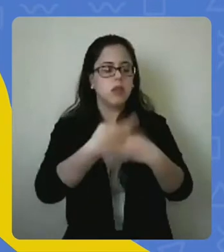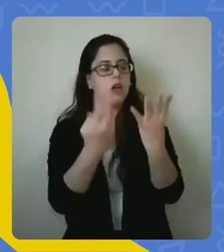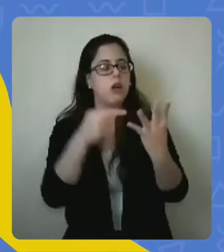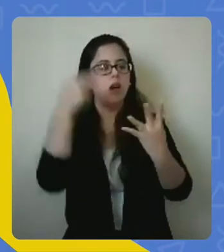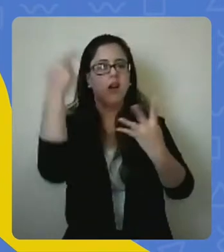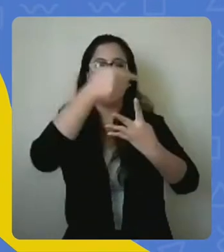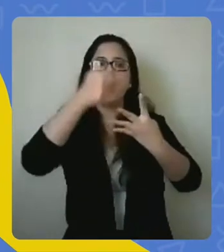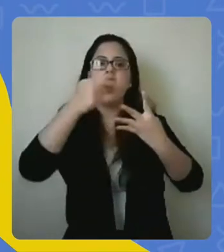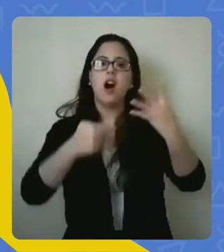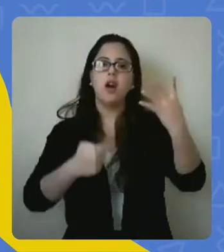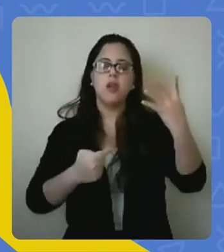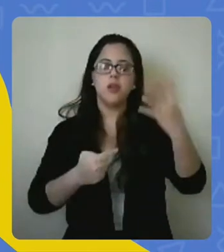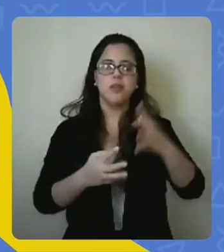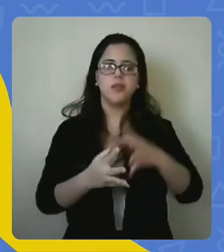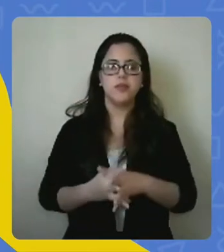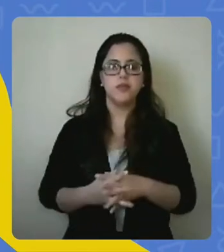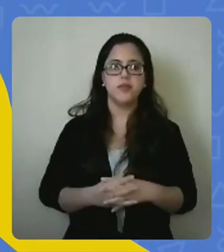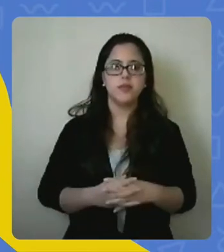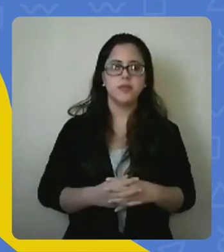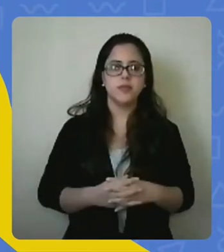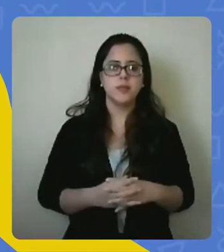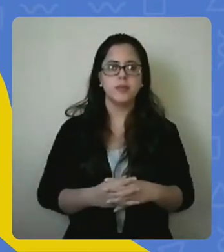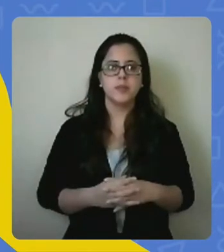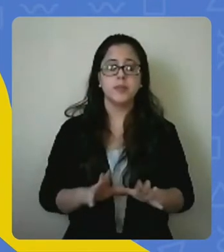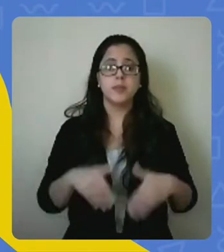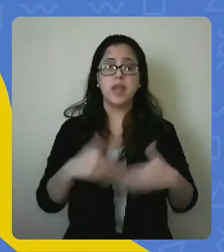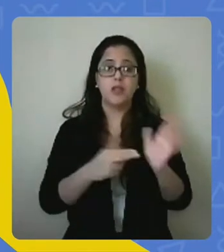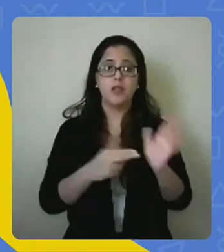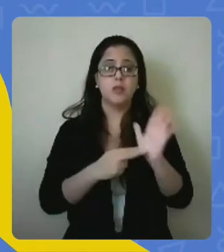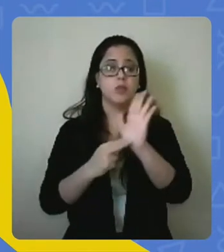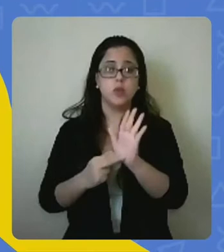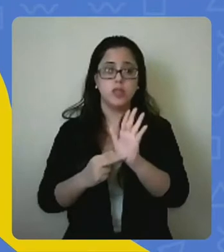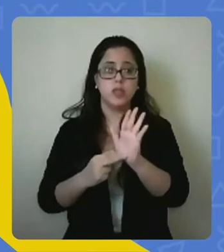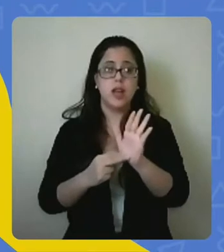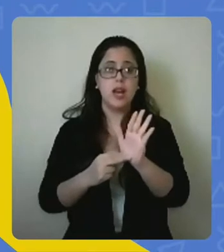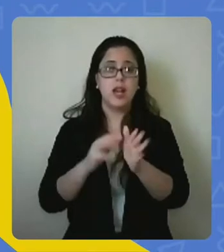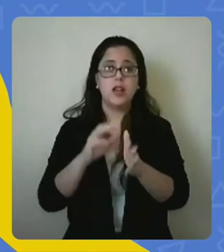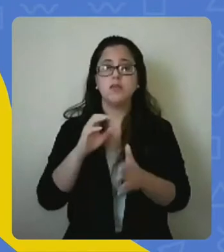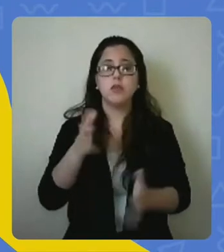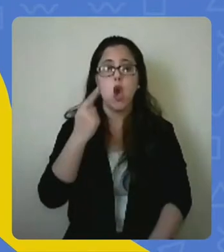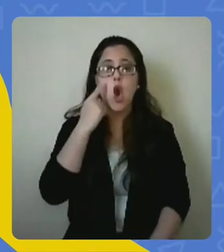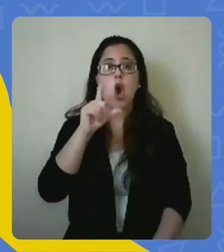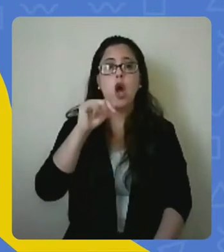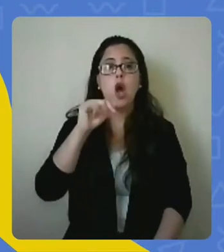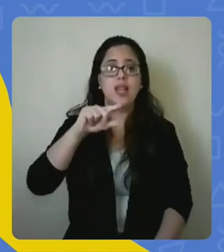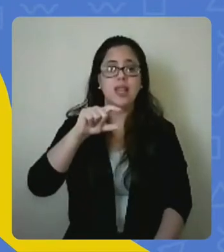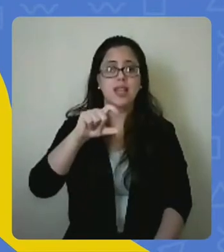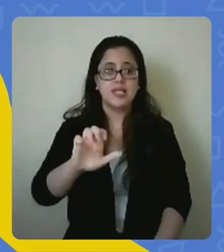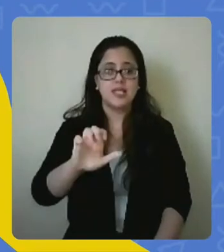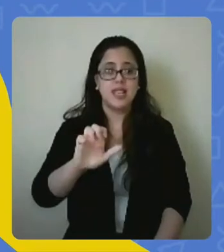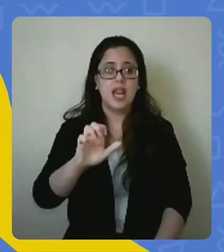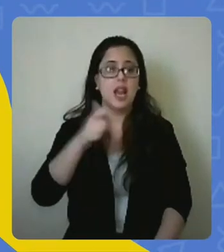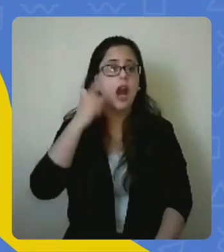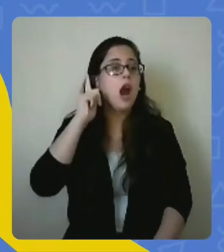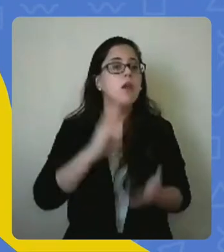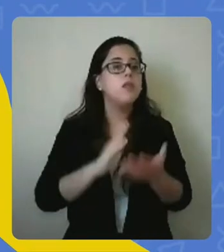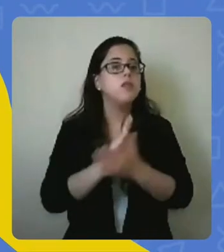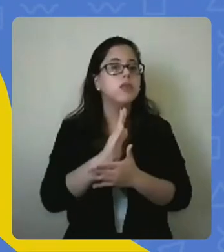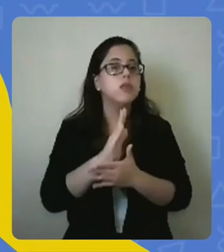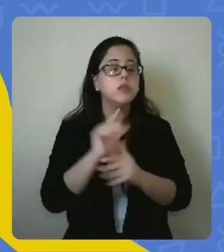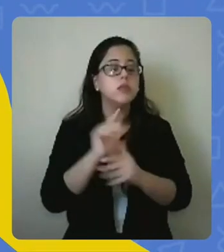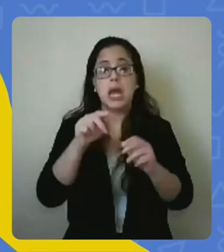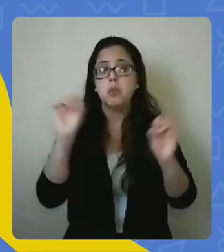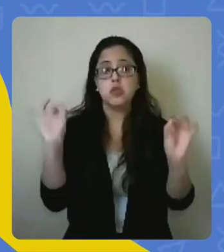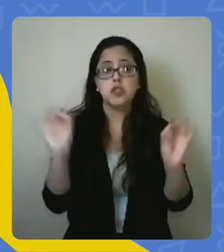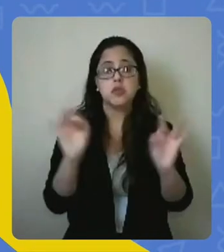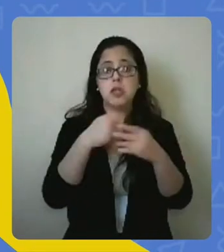avanzar a la siguiente. Les voy a mostrar un pedacito del ojo del lince de sonido inicial. Acá se ponen, puede ser con todas las cartas o con un